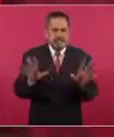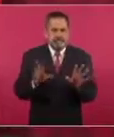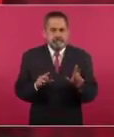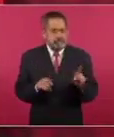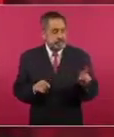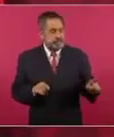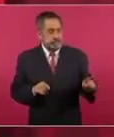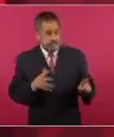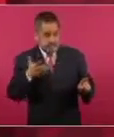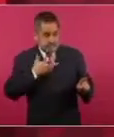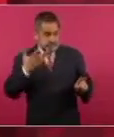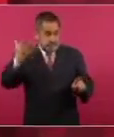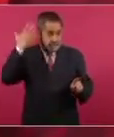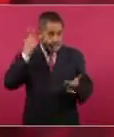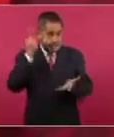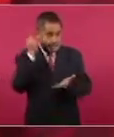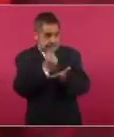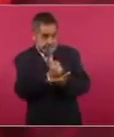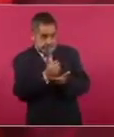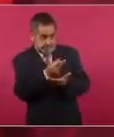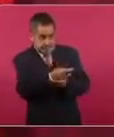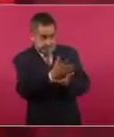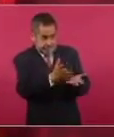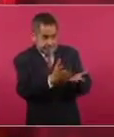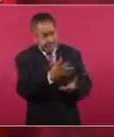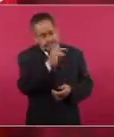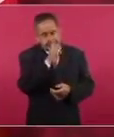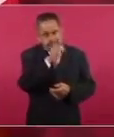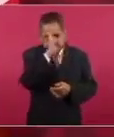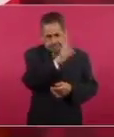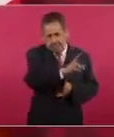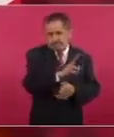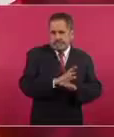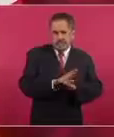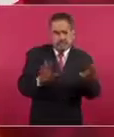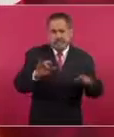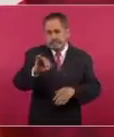los guía tienen sus concesiones se les respeta